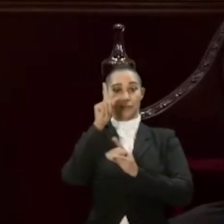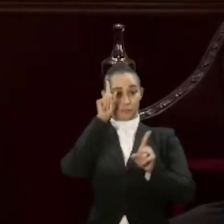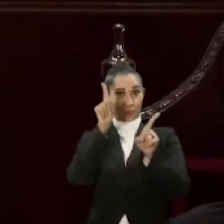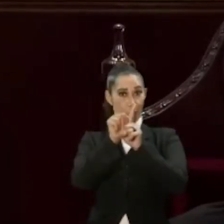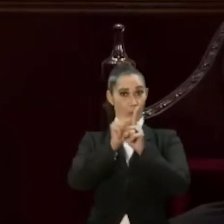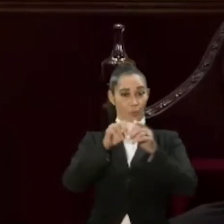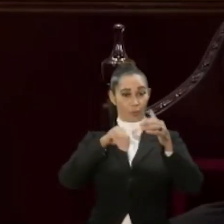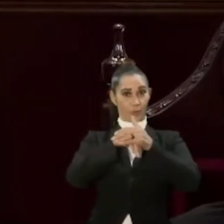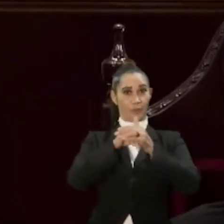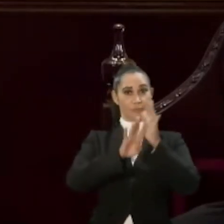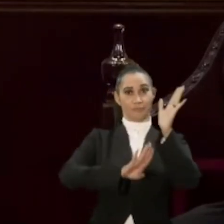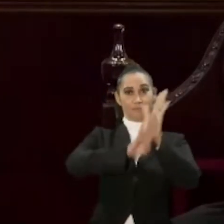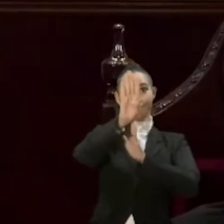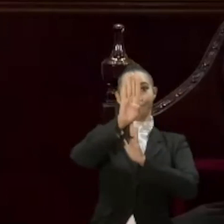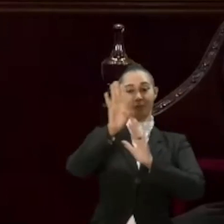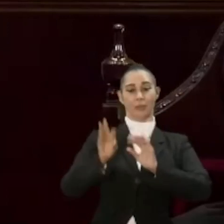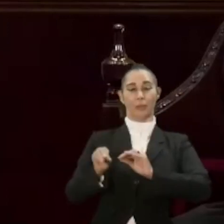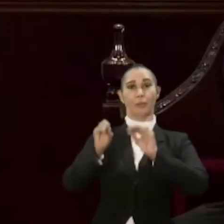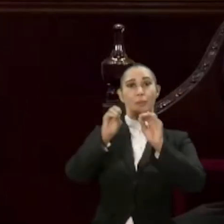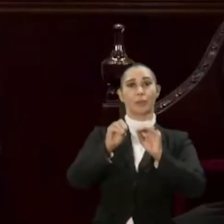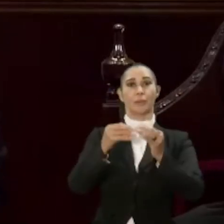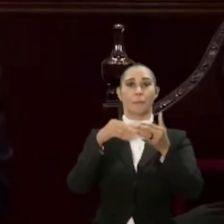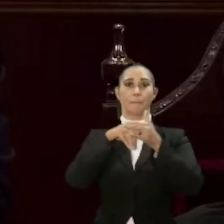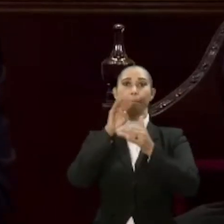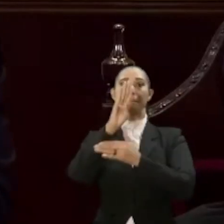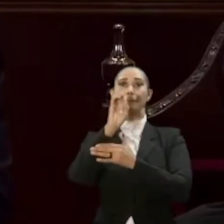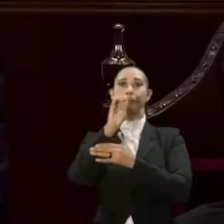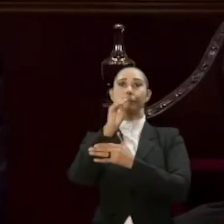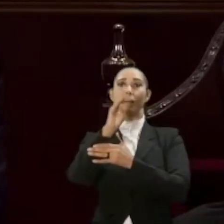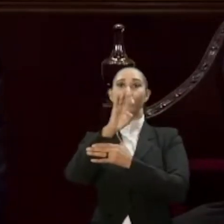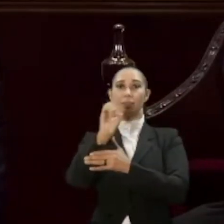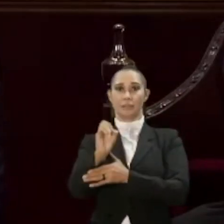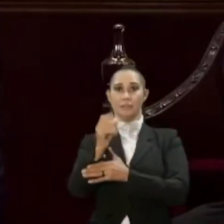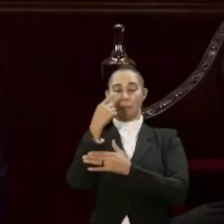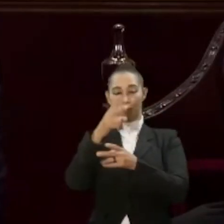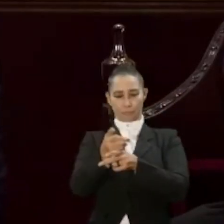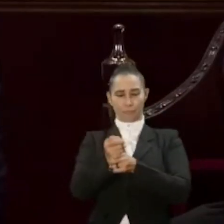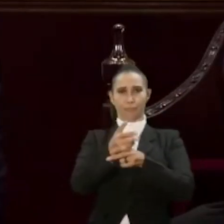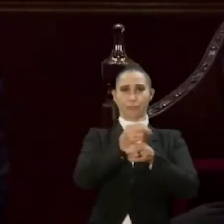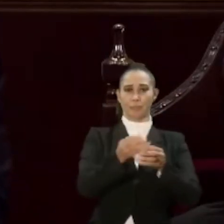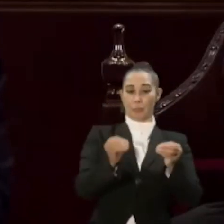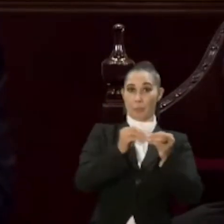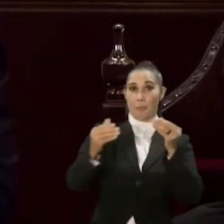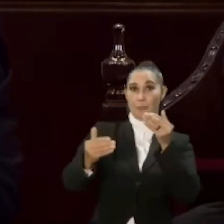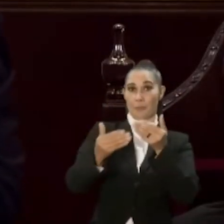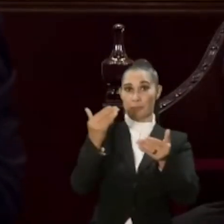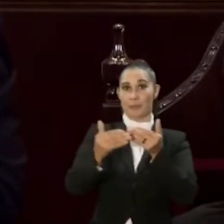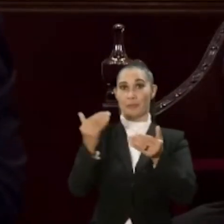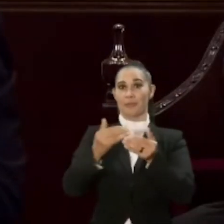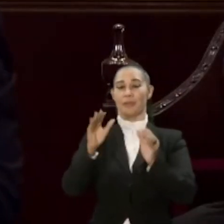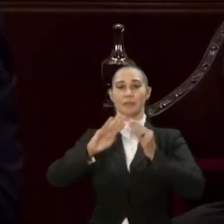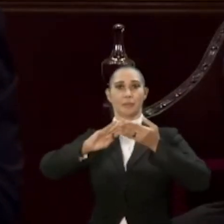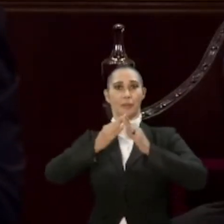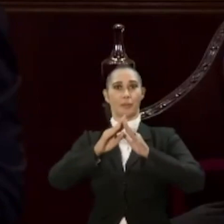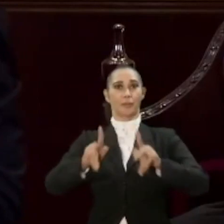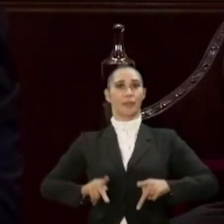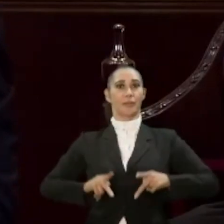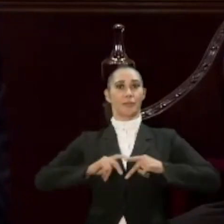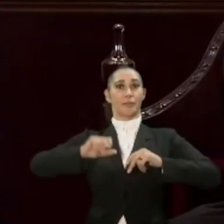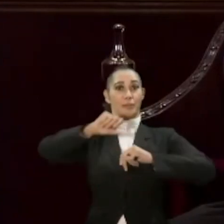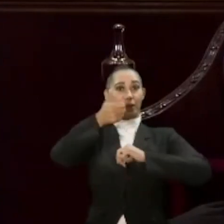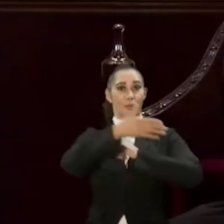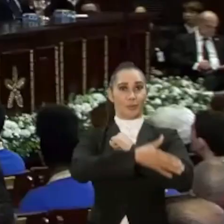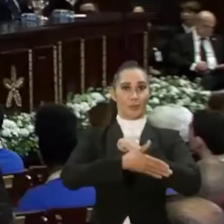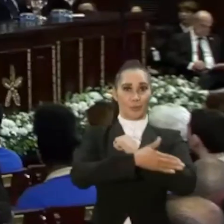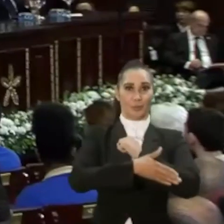el Banco Nacional de Desarrollo y Exportaciones, BANDEX, para otorgar préstamos y facilidades blandas para nuestra comunidad en el exterior con